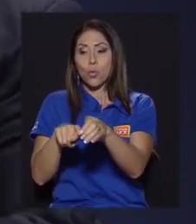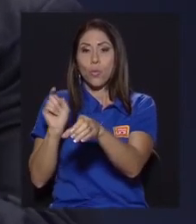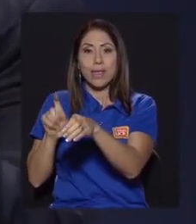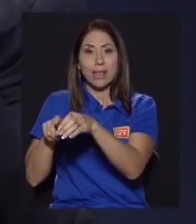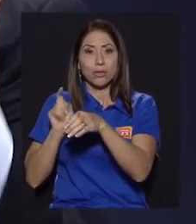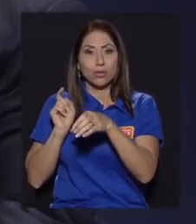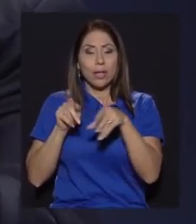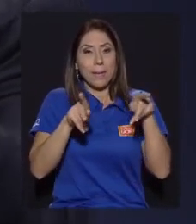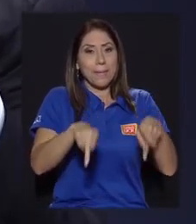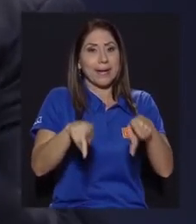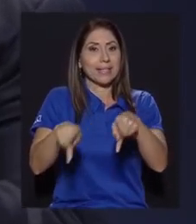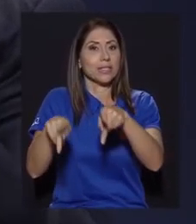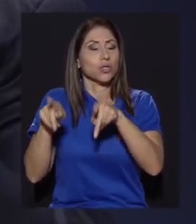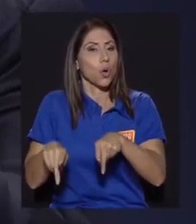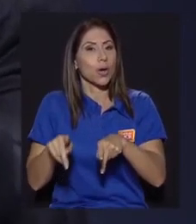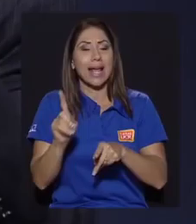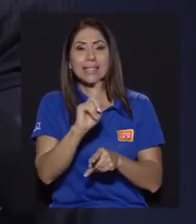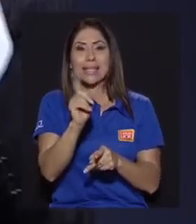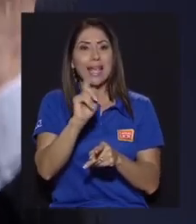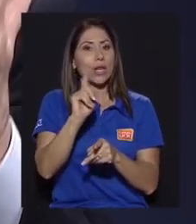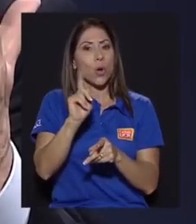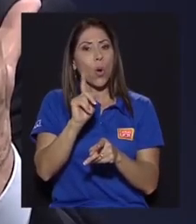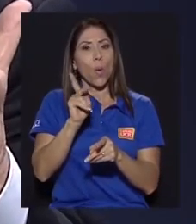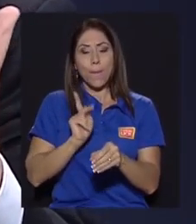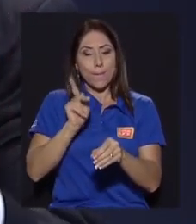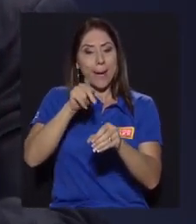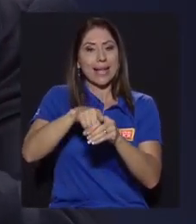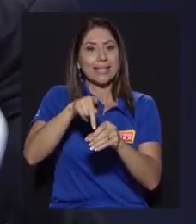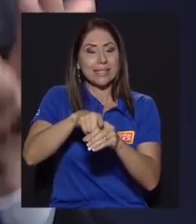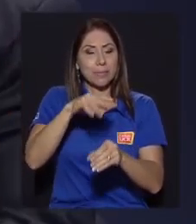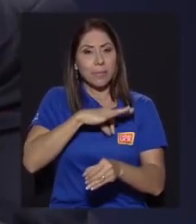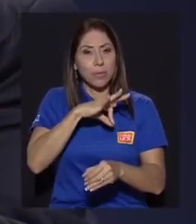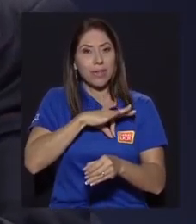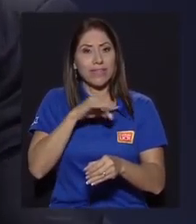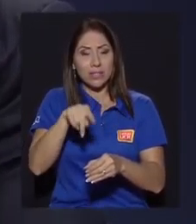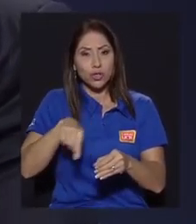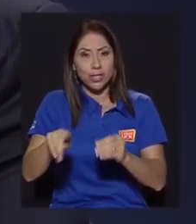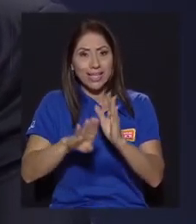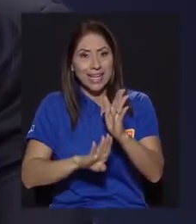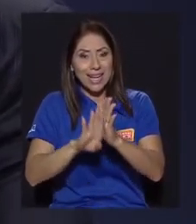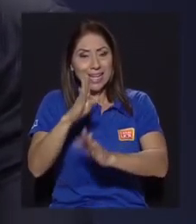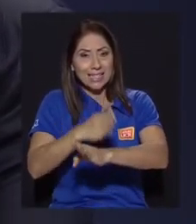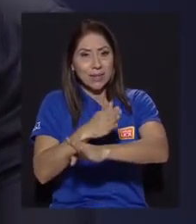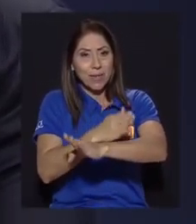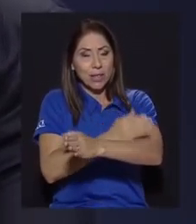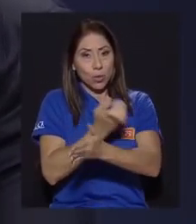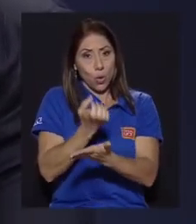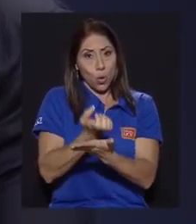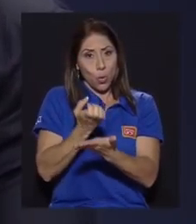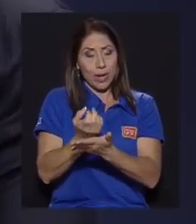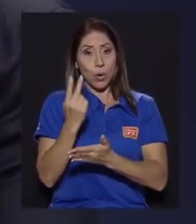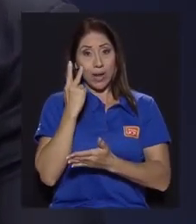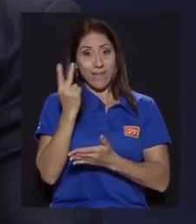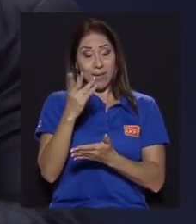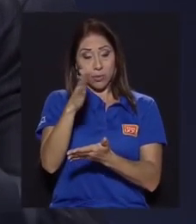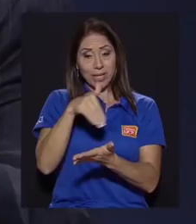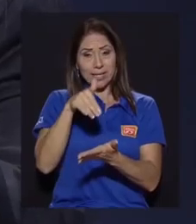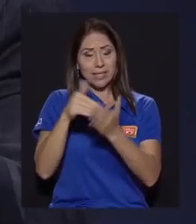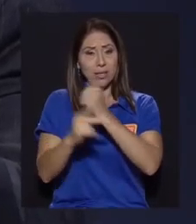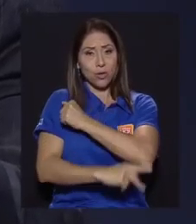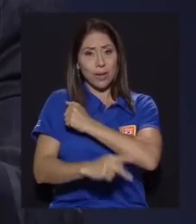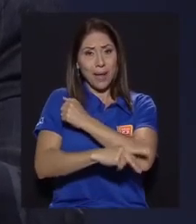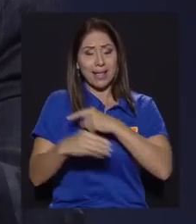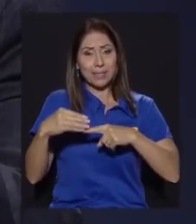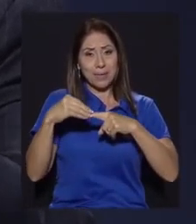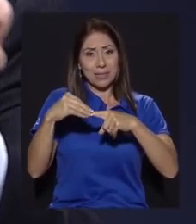beneficios de esta de este crecimiento económico que vemos en el centro del país principalmente o